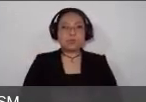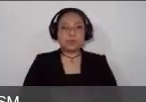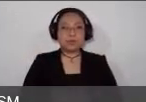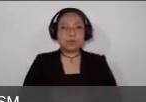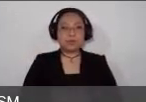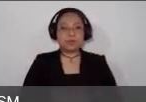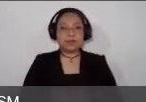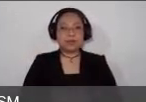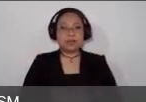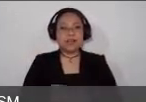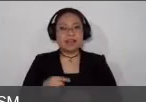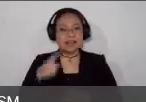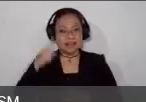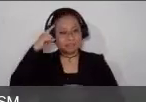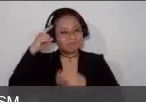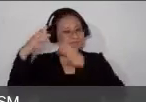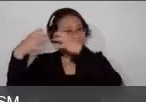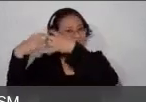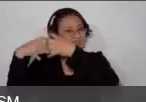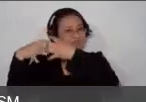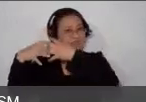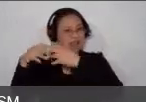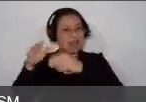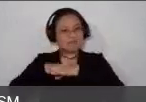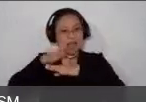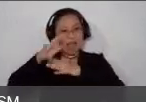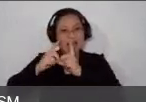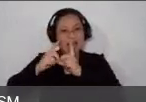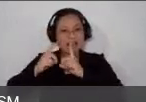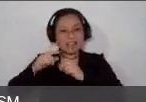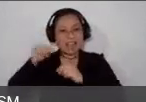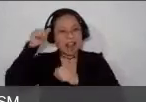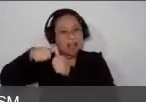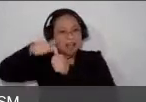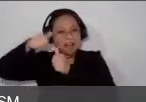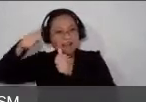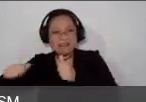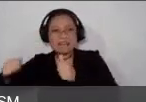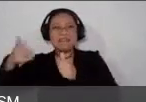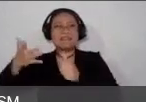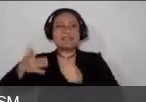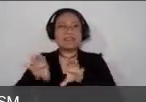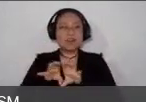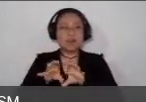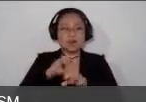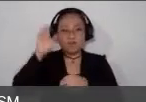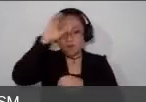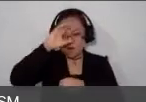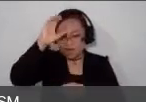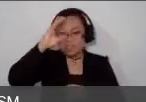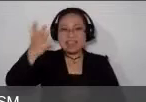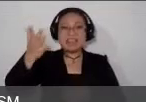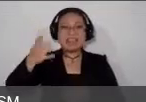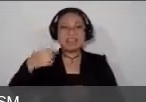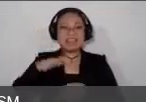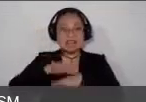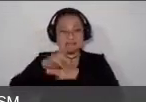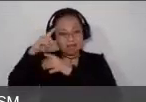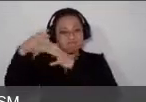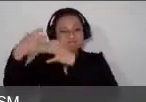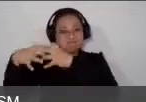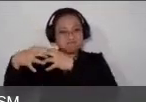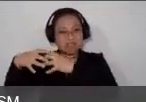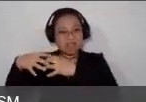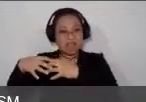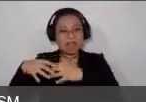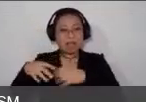del hemisferio derecho que es el arte la intuición y en cambio la